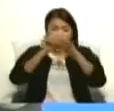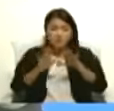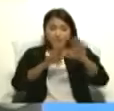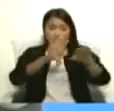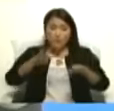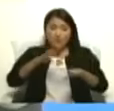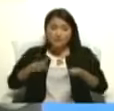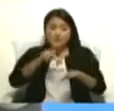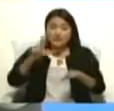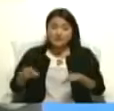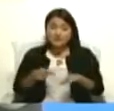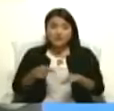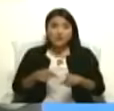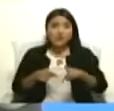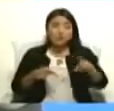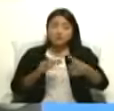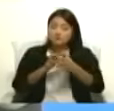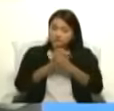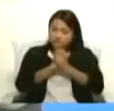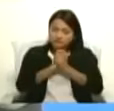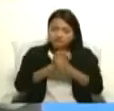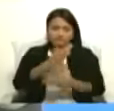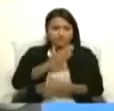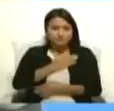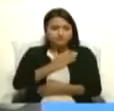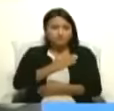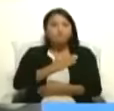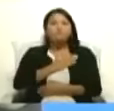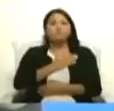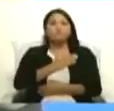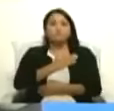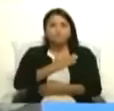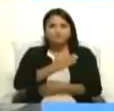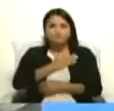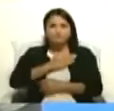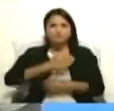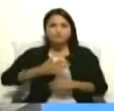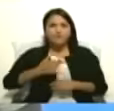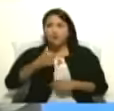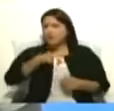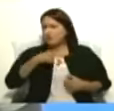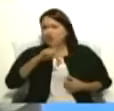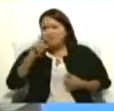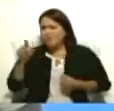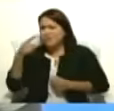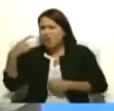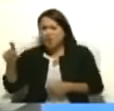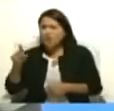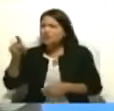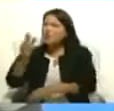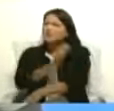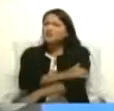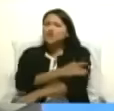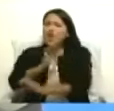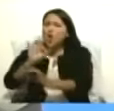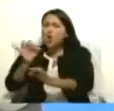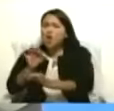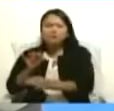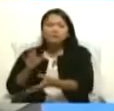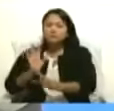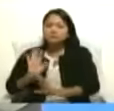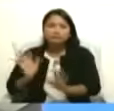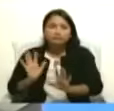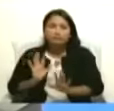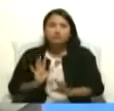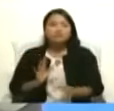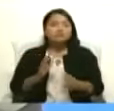esquiva usted es mi hermano o mi hermana no pregunto más nada usted se hizo parcial